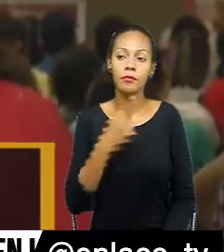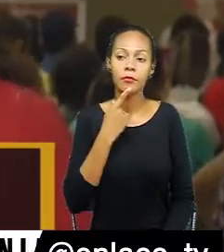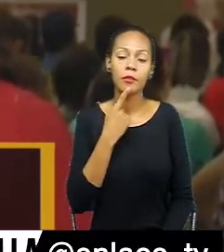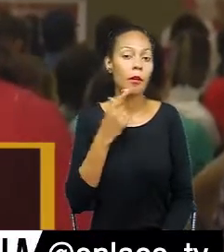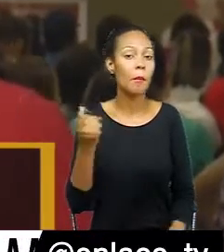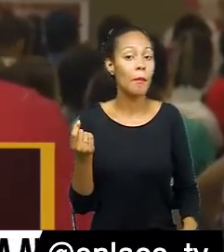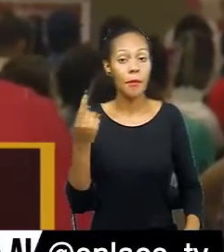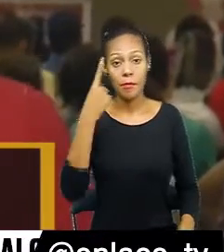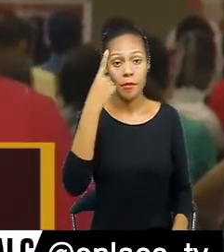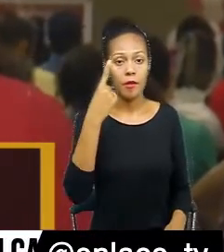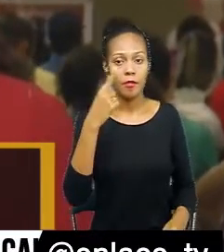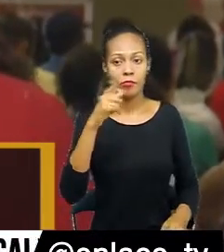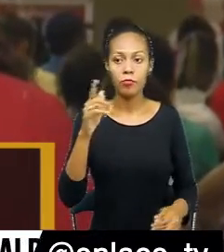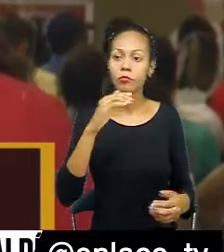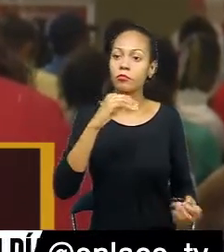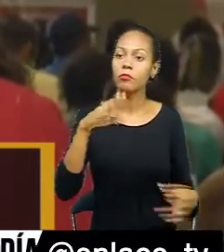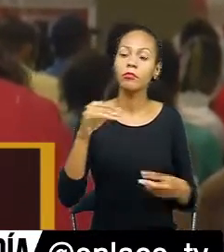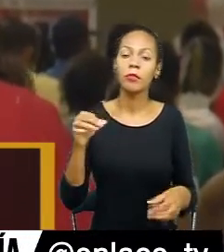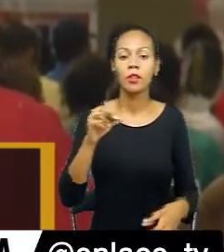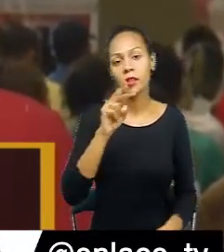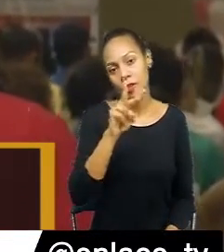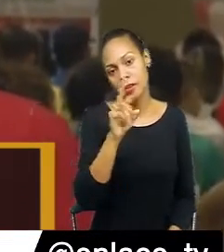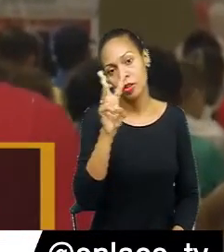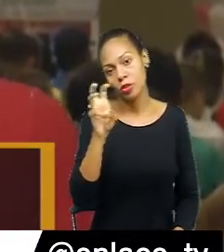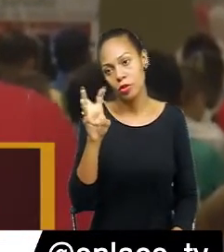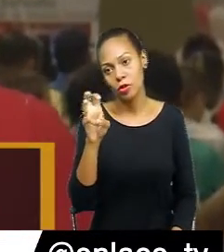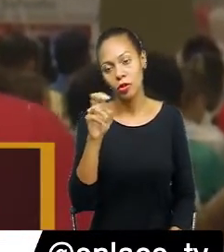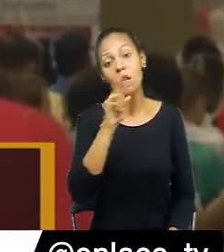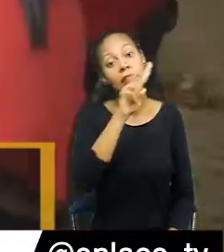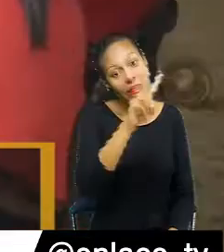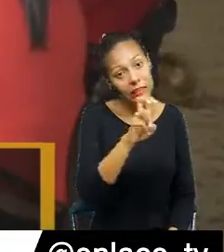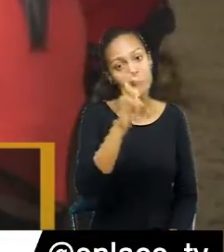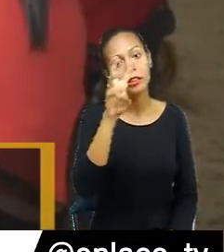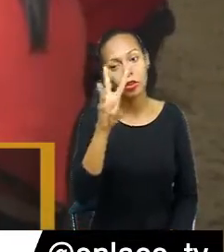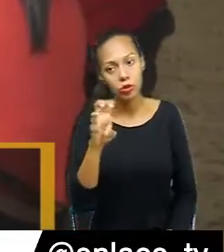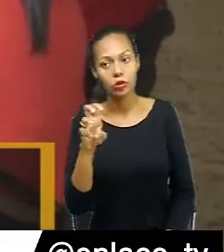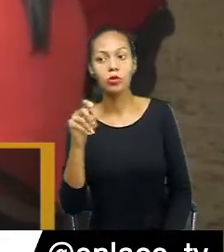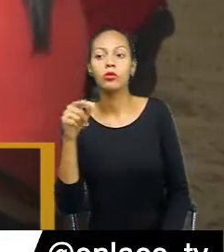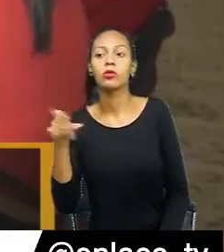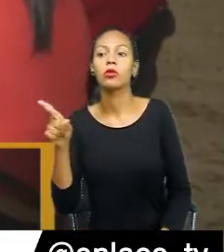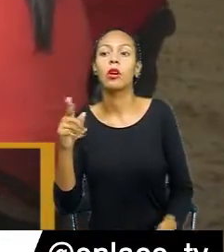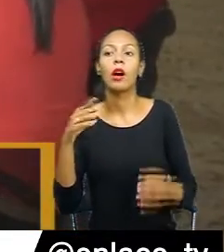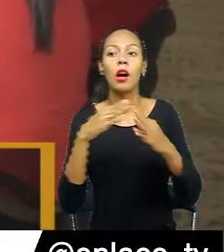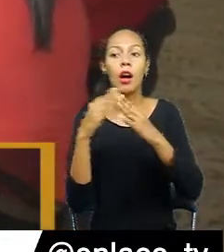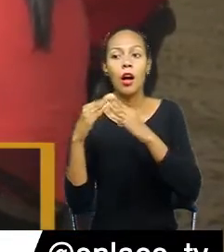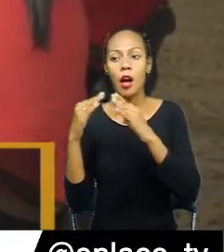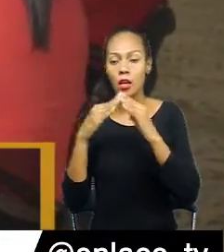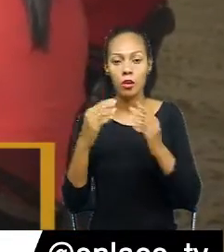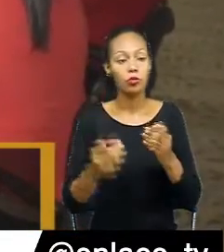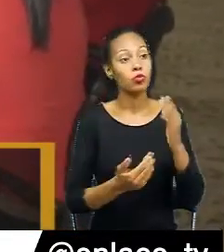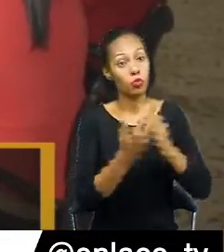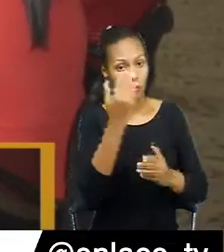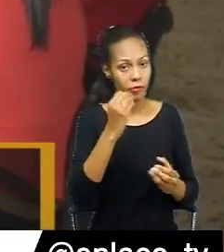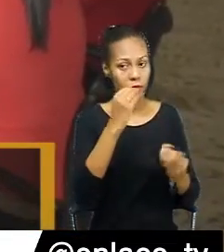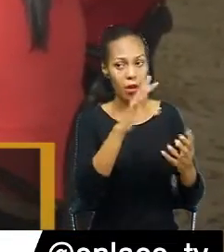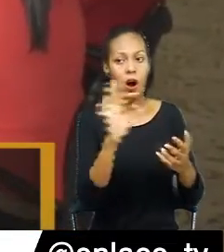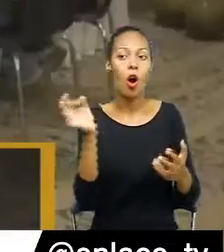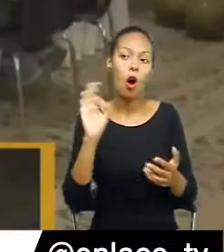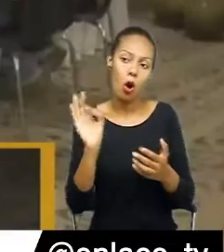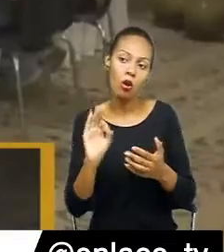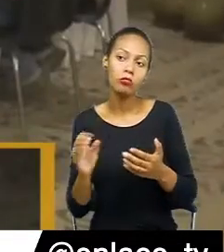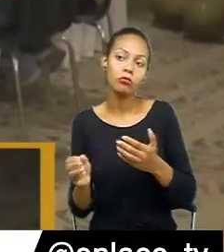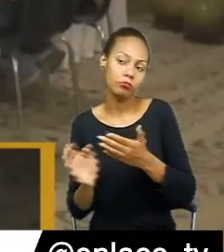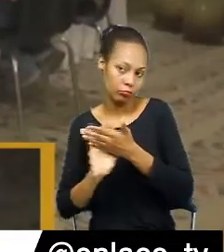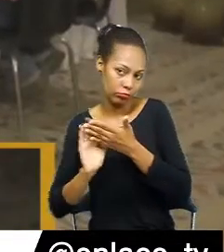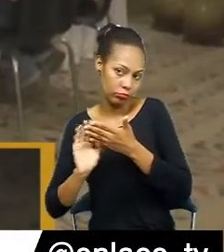estamos entregando 61 subsidios entre vivienda nueva y vivienda de mejoramiento. Alrededor de 1.034 millones vamos a entregar el día